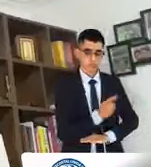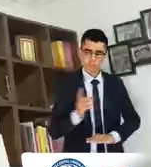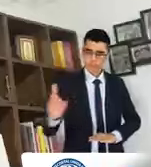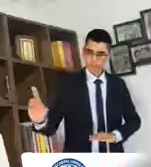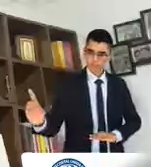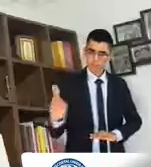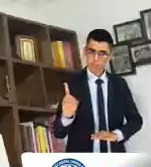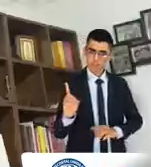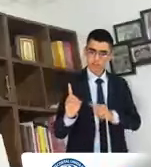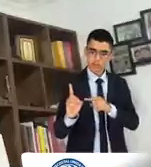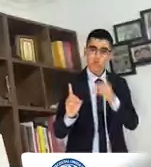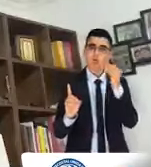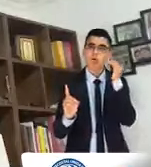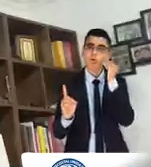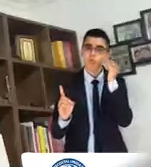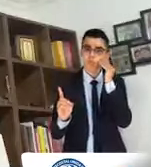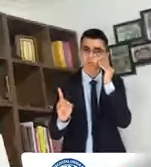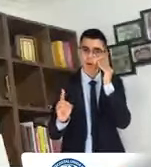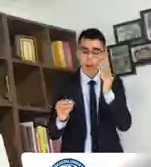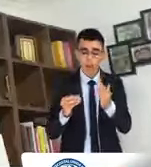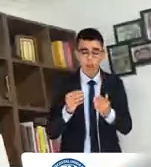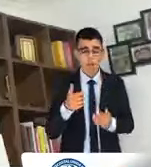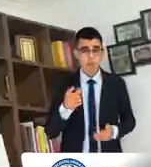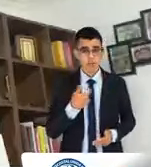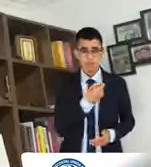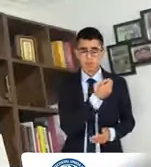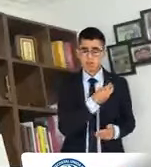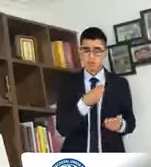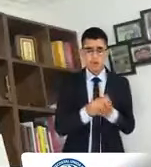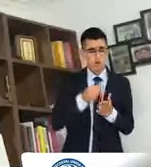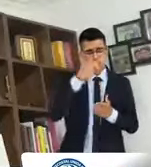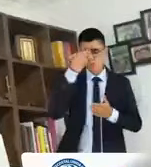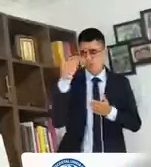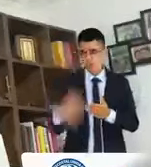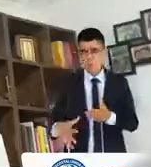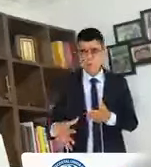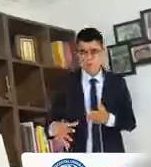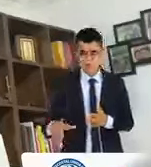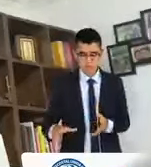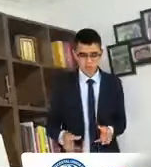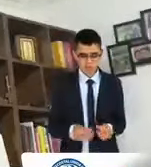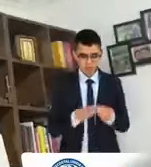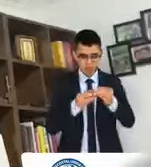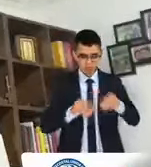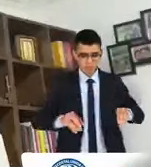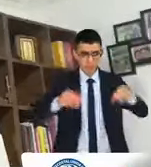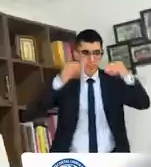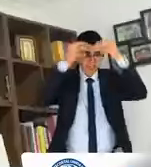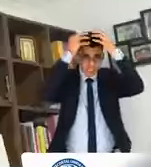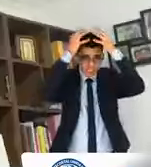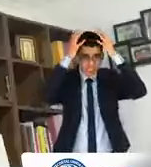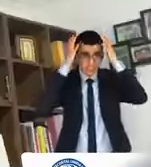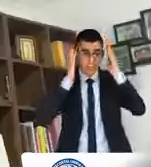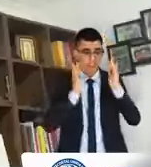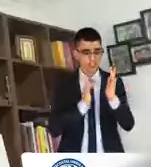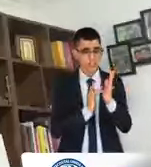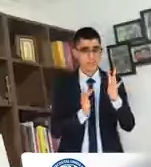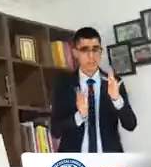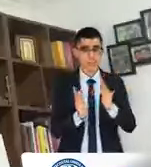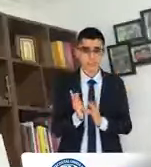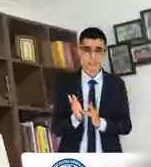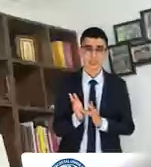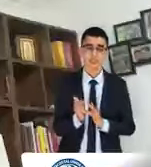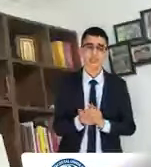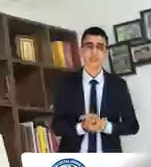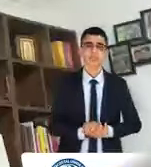perfume de gran precio y lo derramó sobre la cabeza de él, estando sentado a la mesa. Te